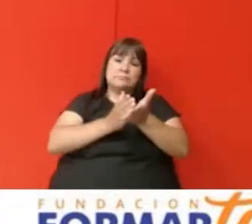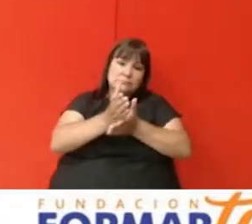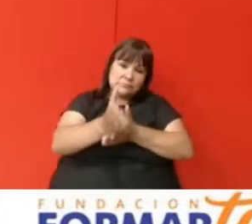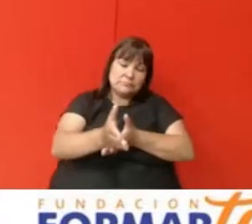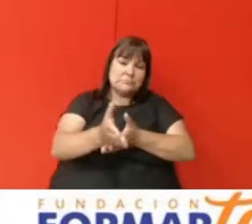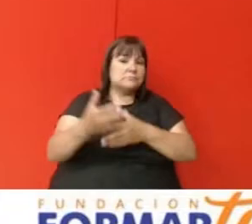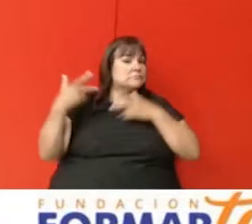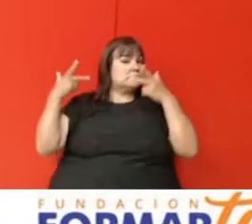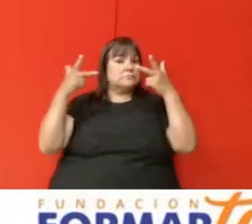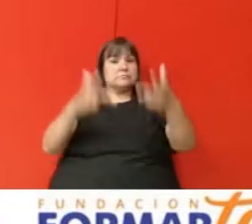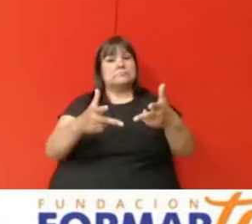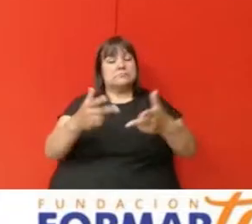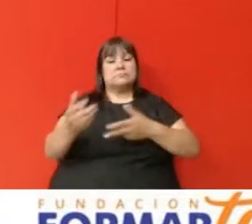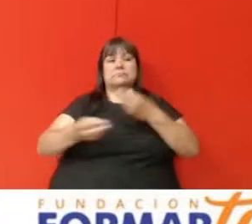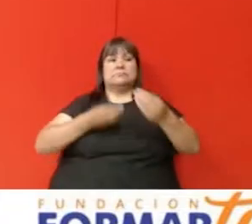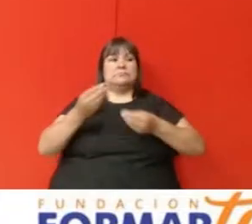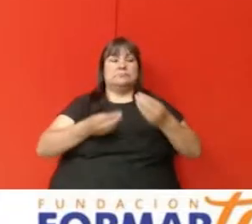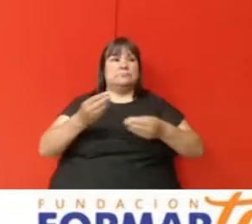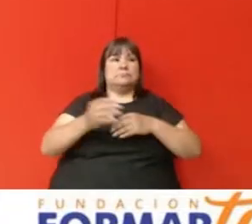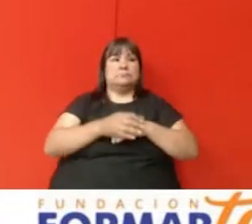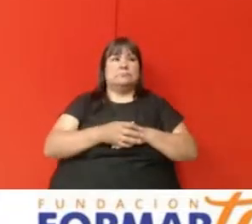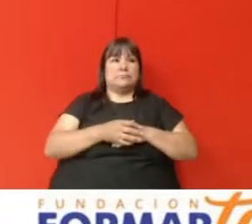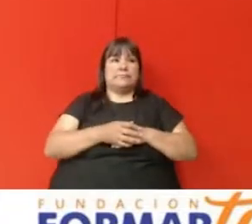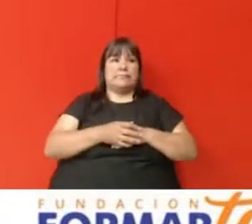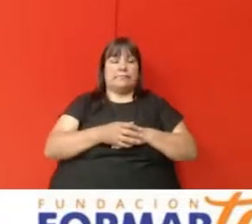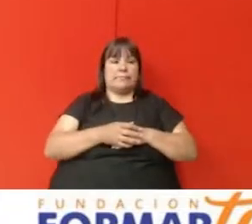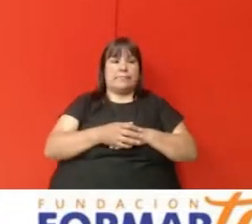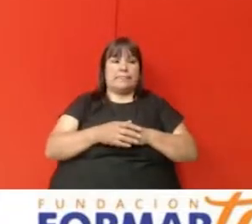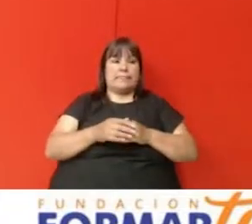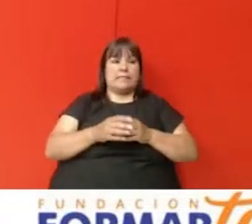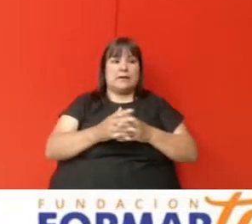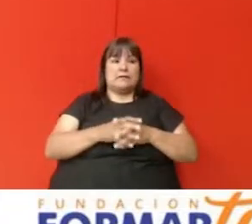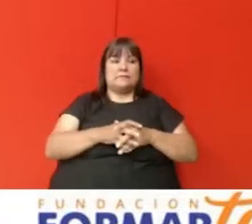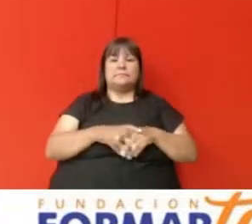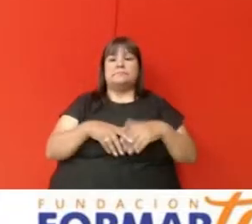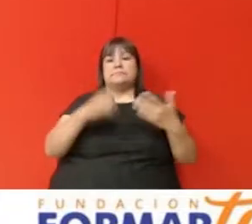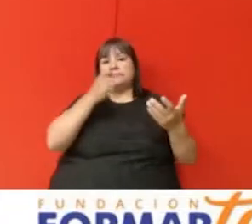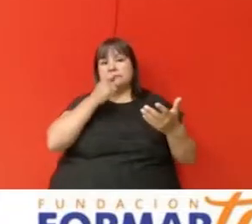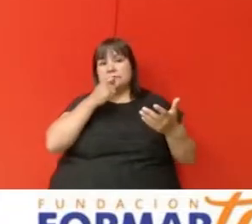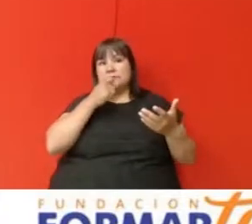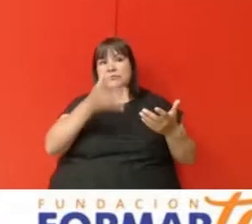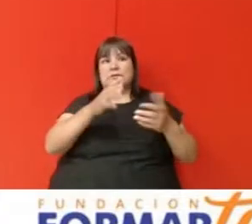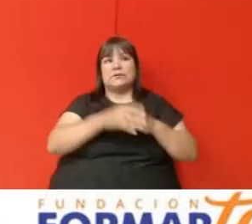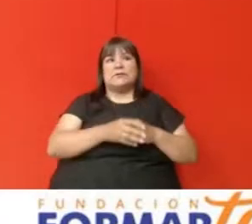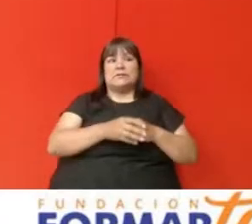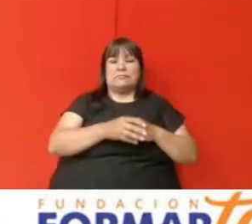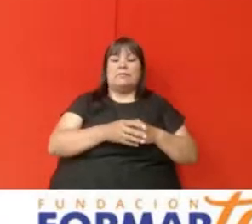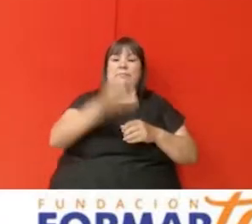porque yo cuando llega el estudiante, llega, pasa, nos